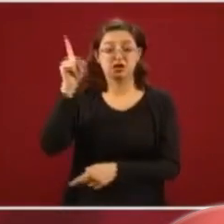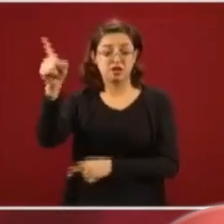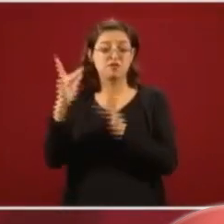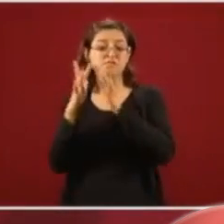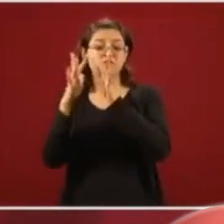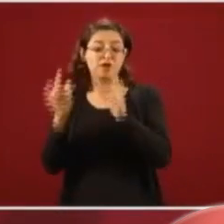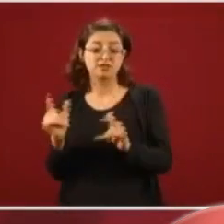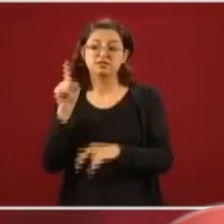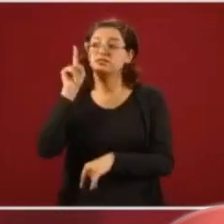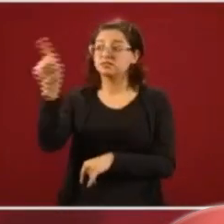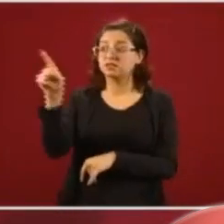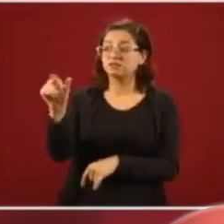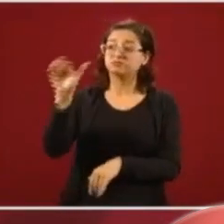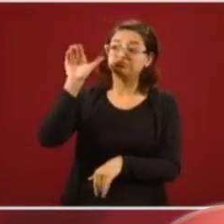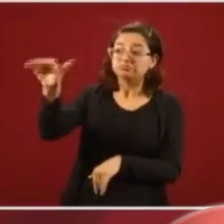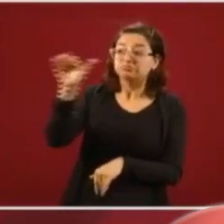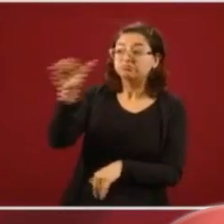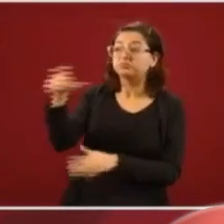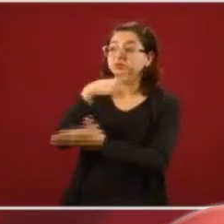y lo vamos a seguir haciendo